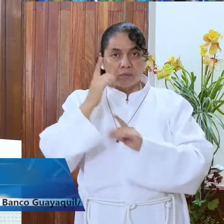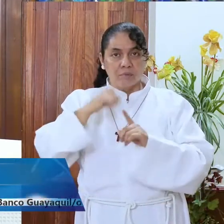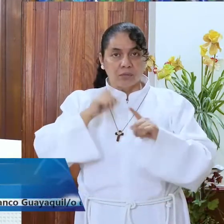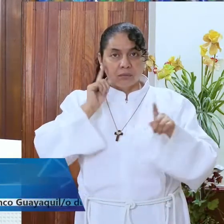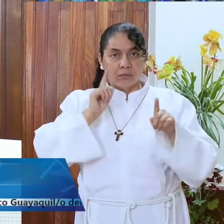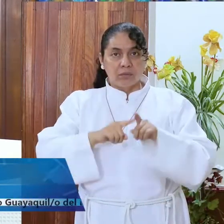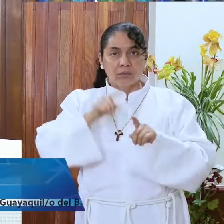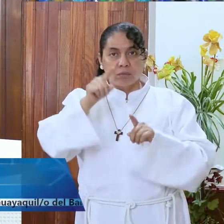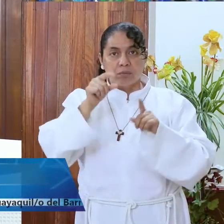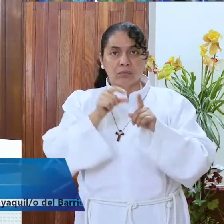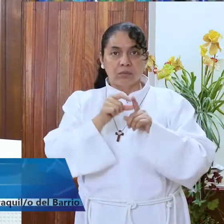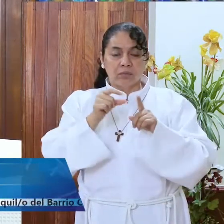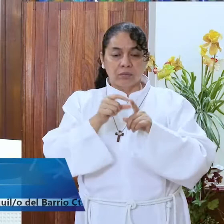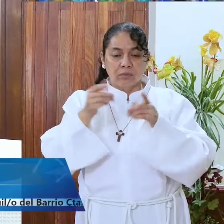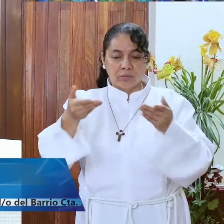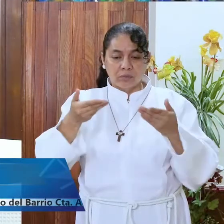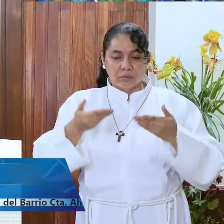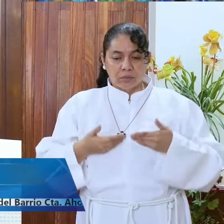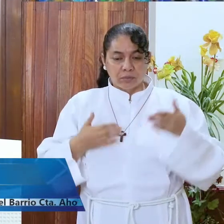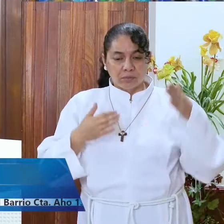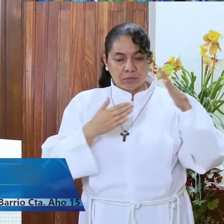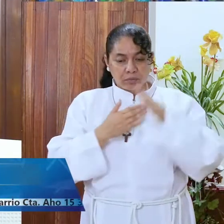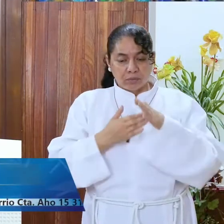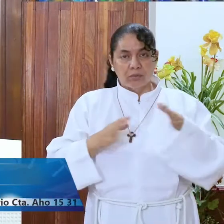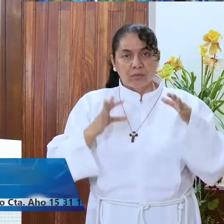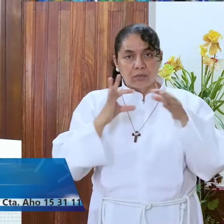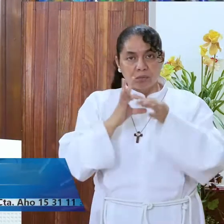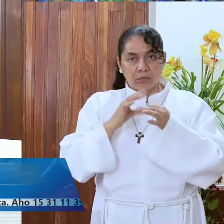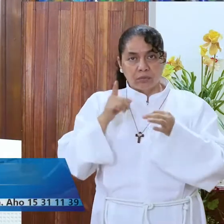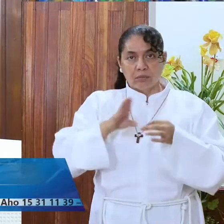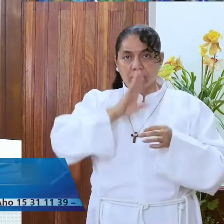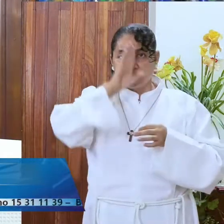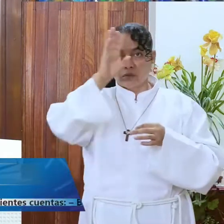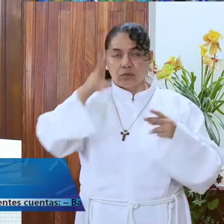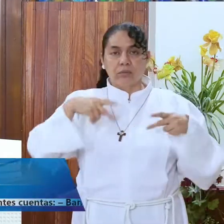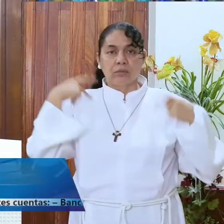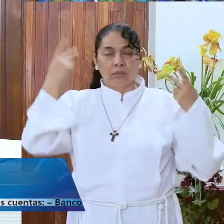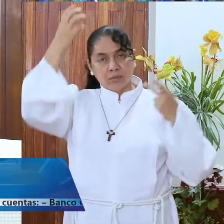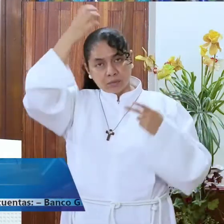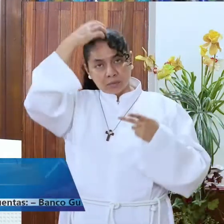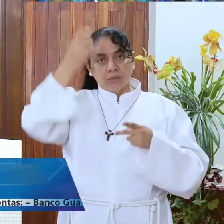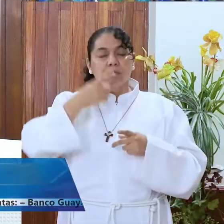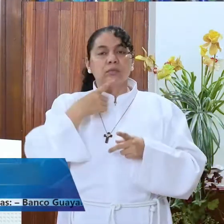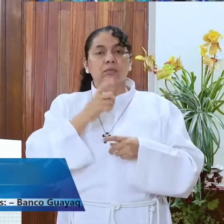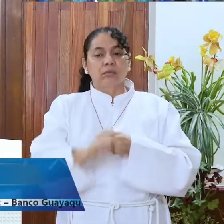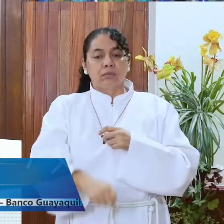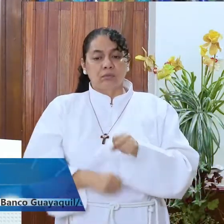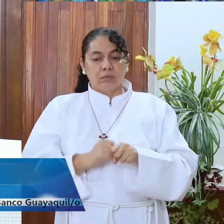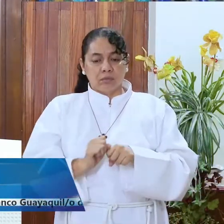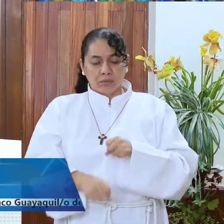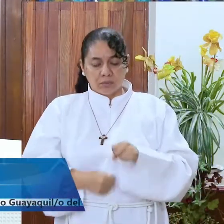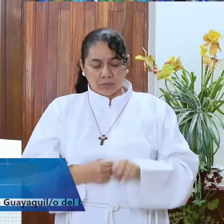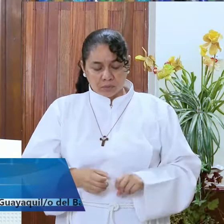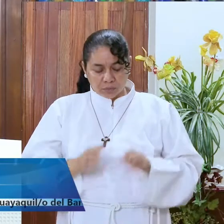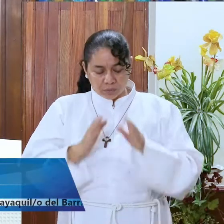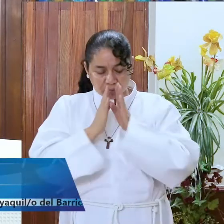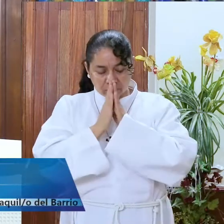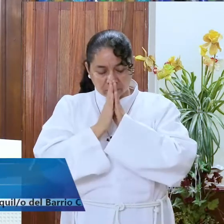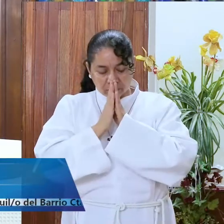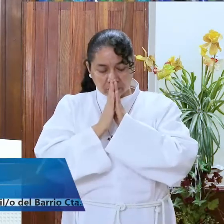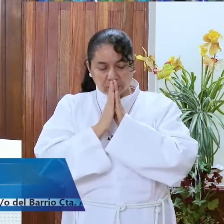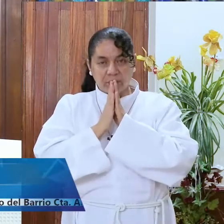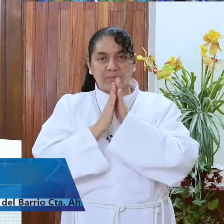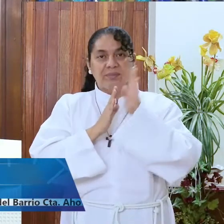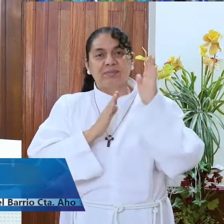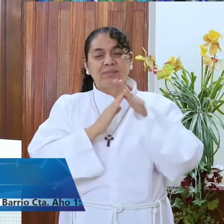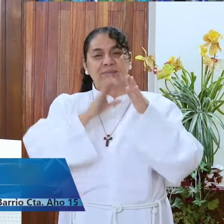de tu iglesia y conforme a tu palabra concederé la paz y la unidad tú que vives y reinas por los siglos de los siglos